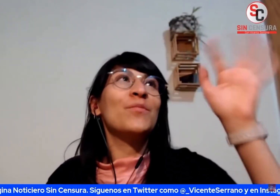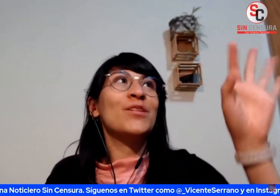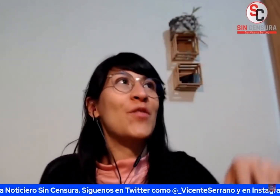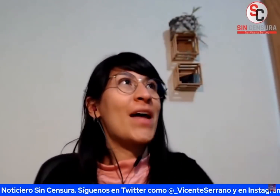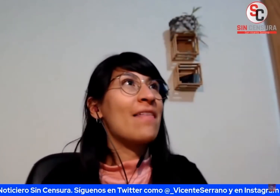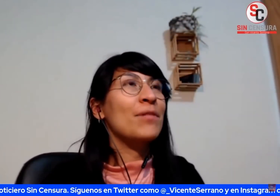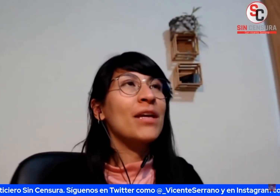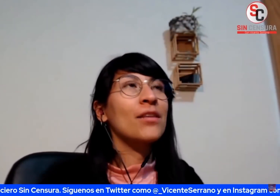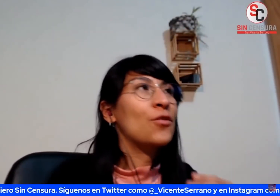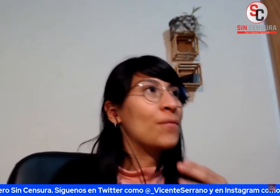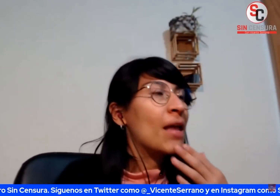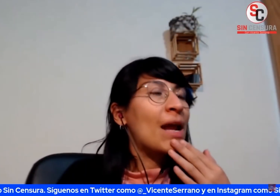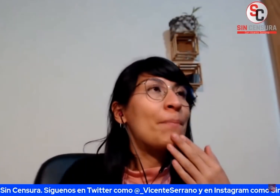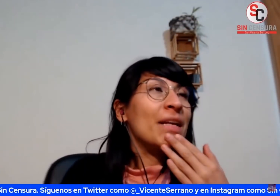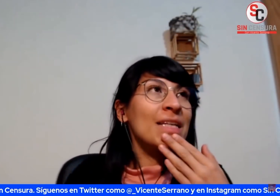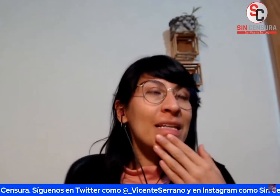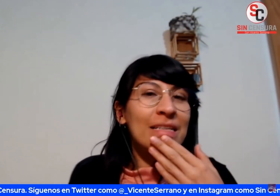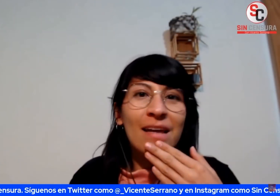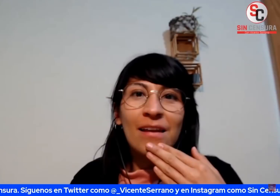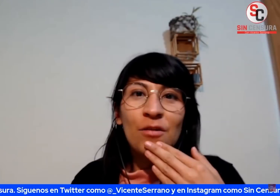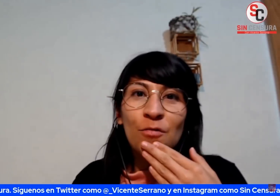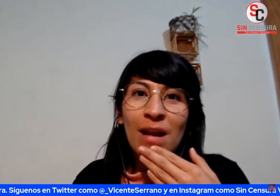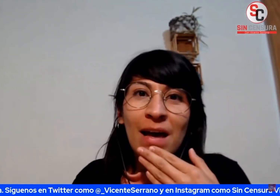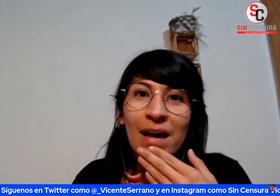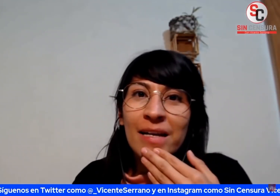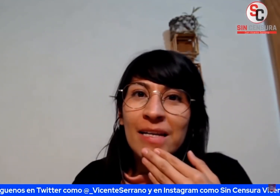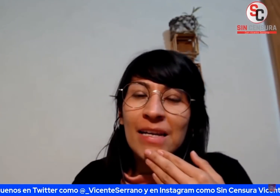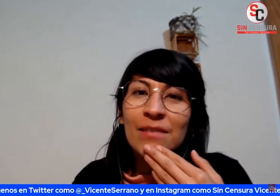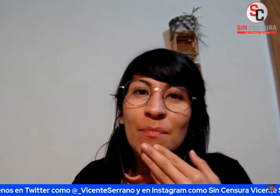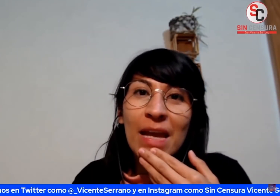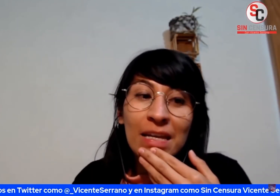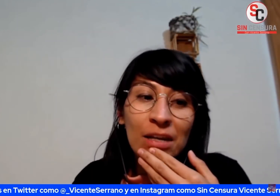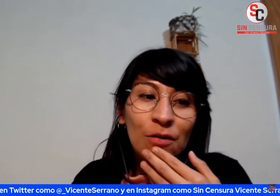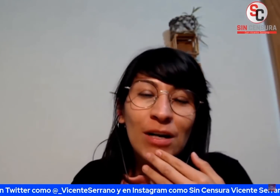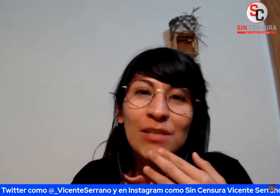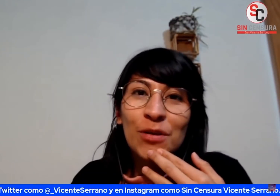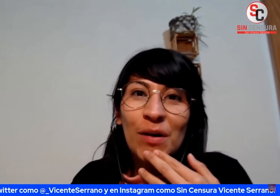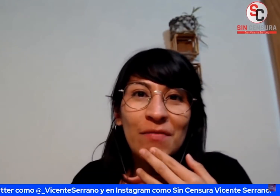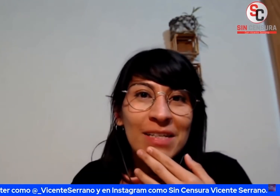así muy emocionada viendo la presencia de Lula aquí en